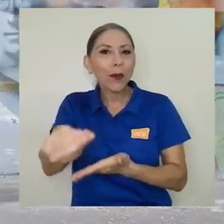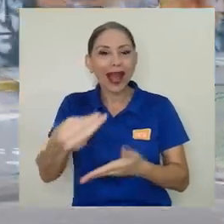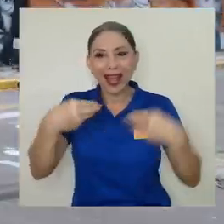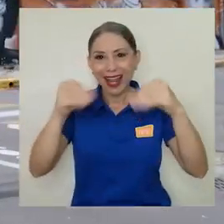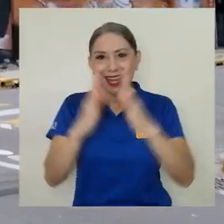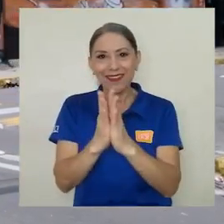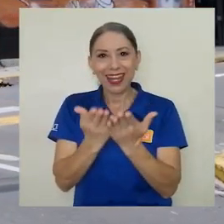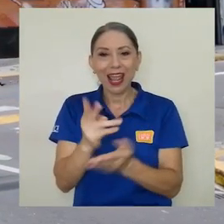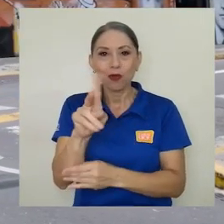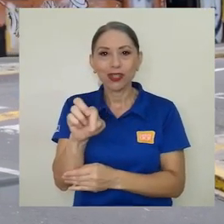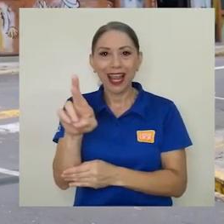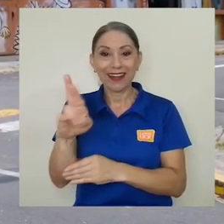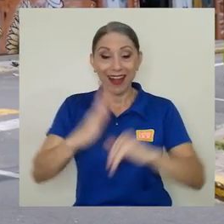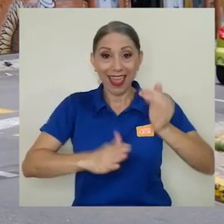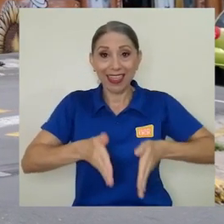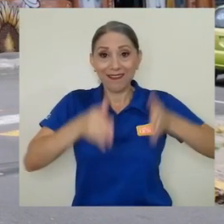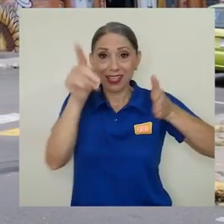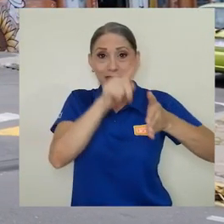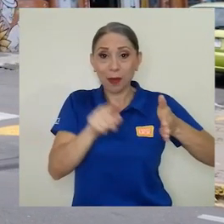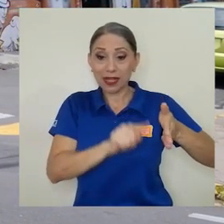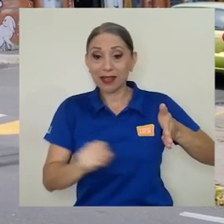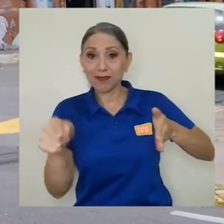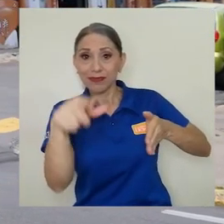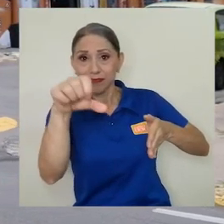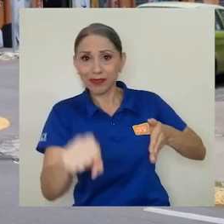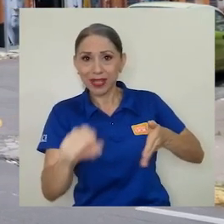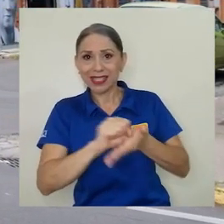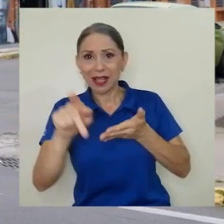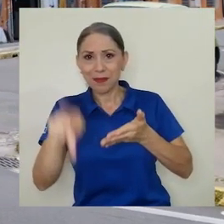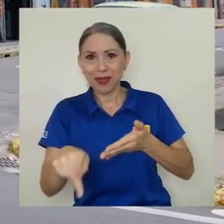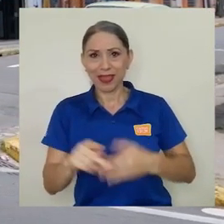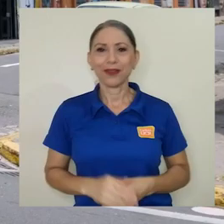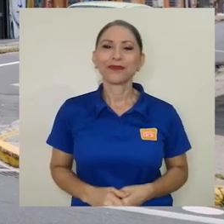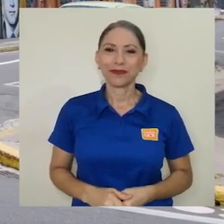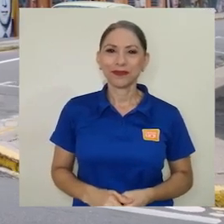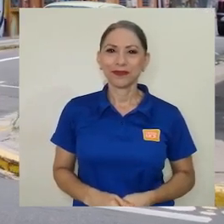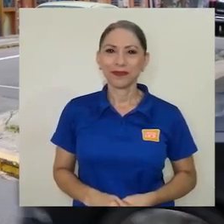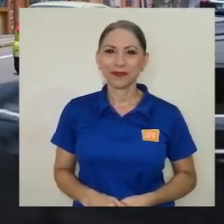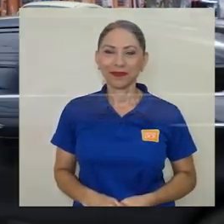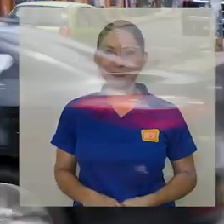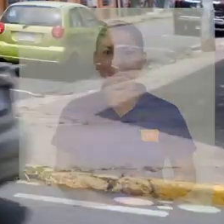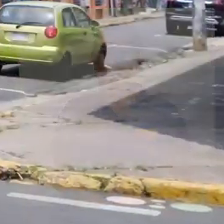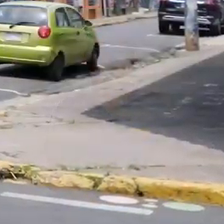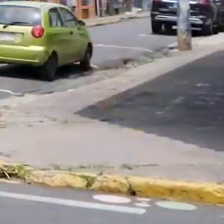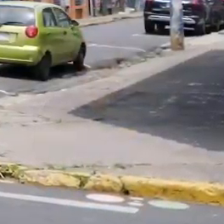UCR, ubicada al costado sur del edificio Saprissa en San Pedro de Montes de Oca.